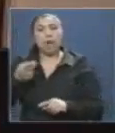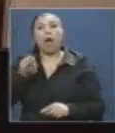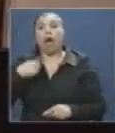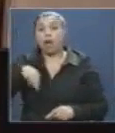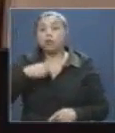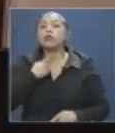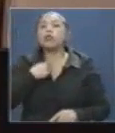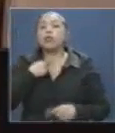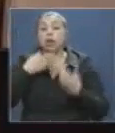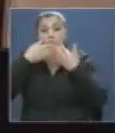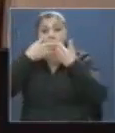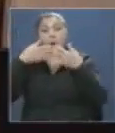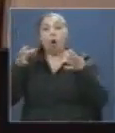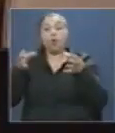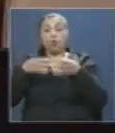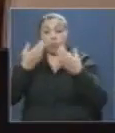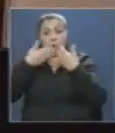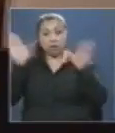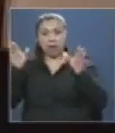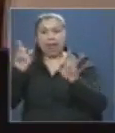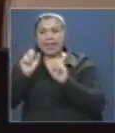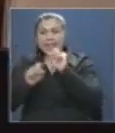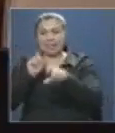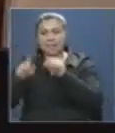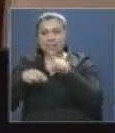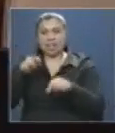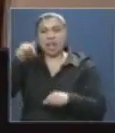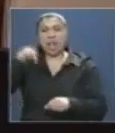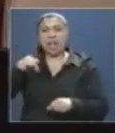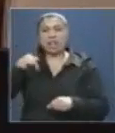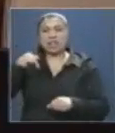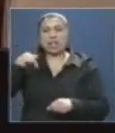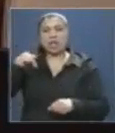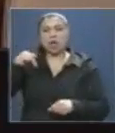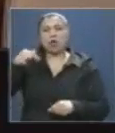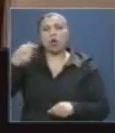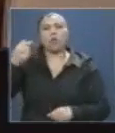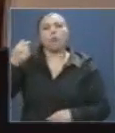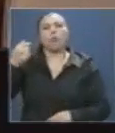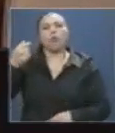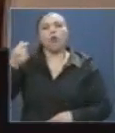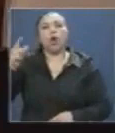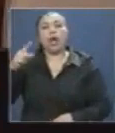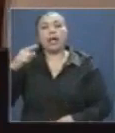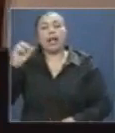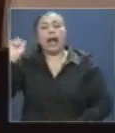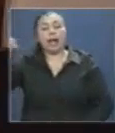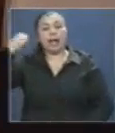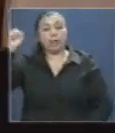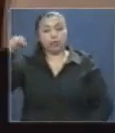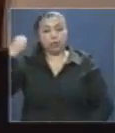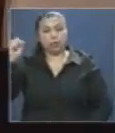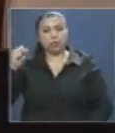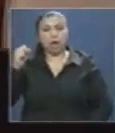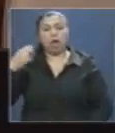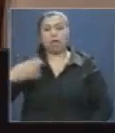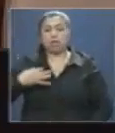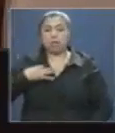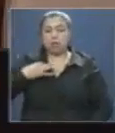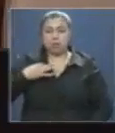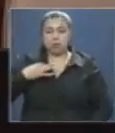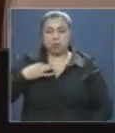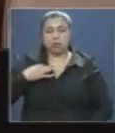como liberales es defender este espacio de soberanía individual, de autonomía de los ciudadanos, de los